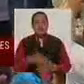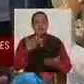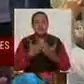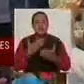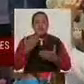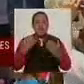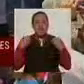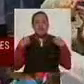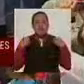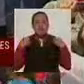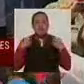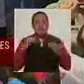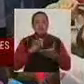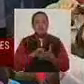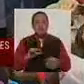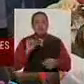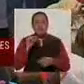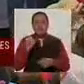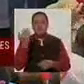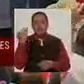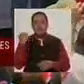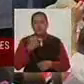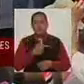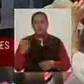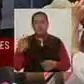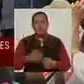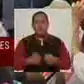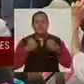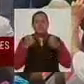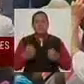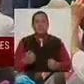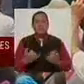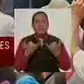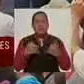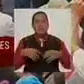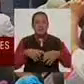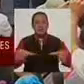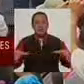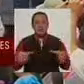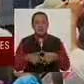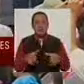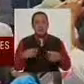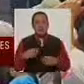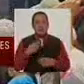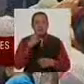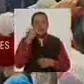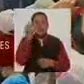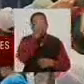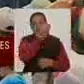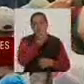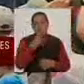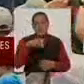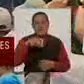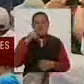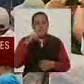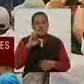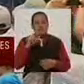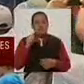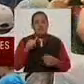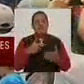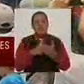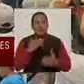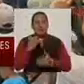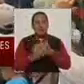oficina que hace muy pocas semanas fue instalada en el distrito de Santa María de Nieva y ahora ya viene beneficiando a